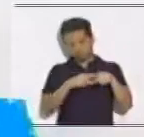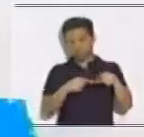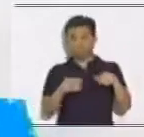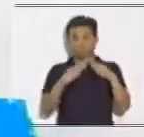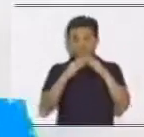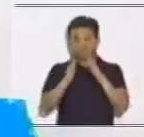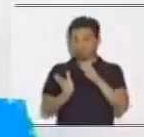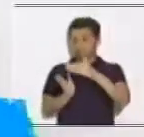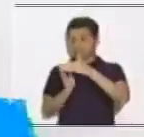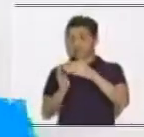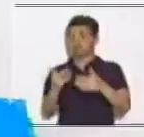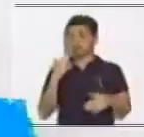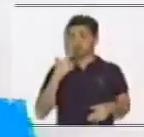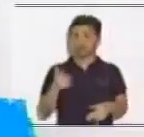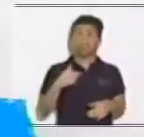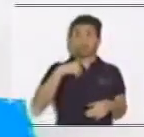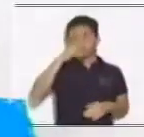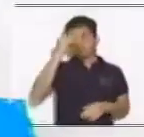los triángulos.